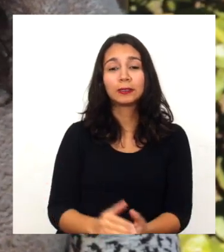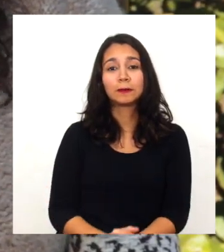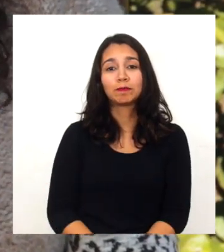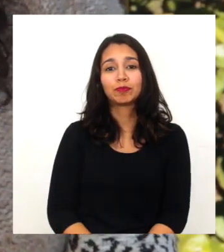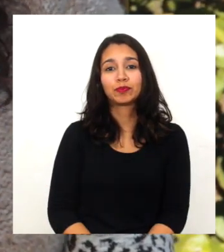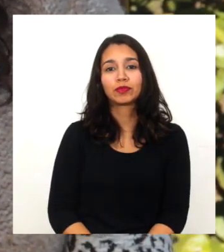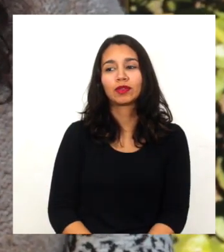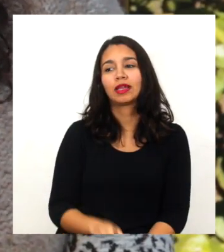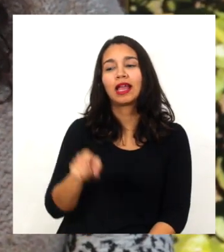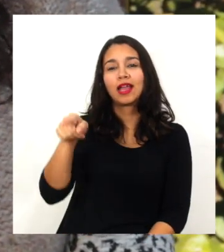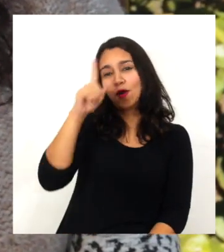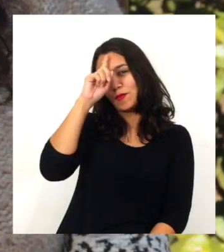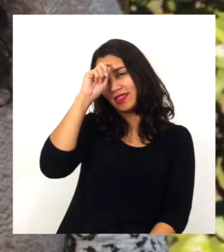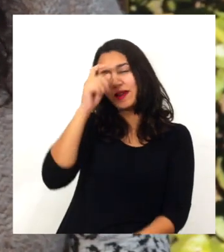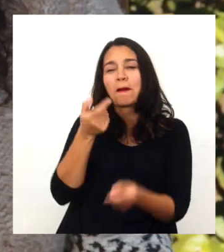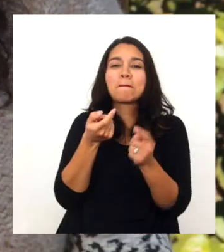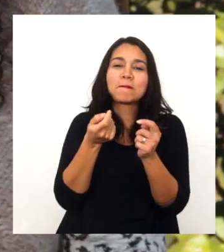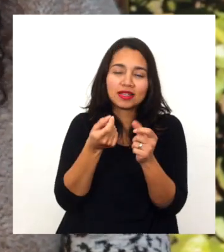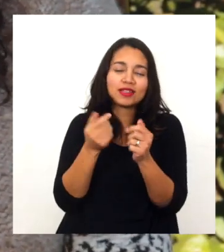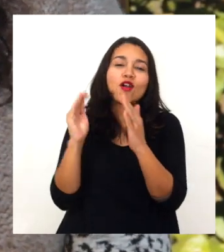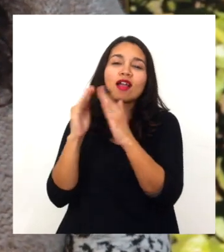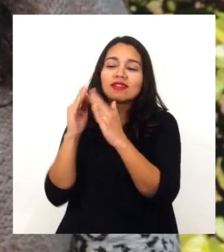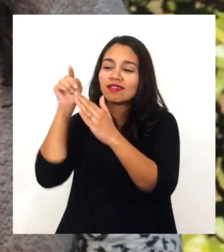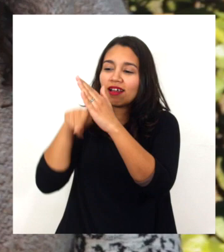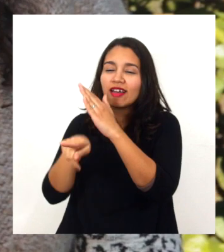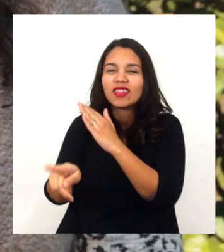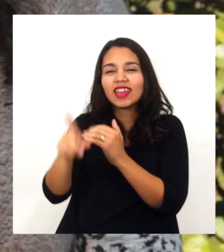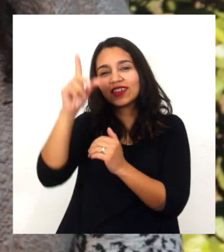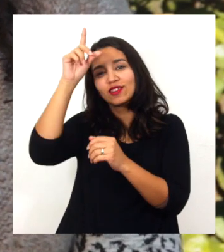como casi mi casa, porque es como una familia, porque